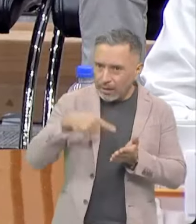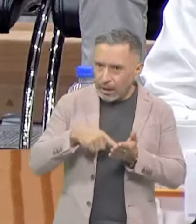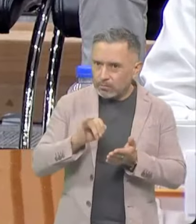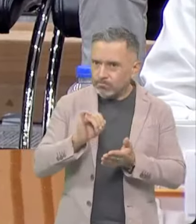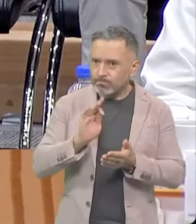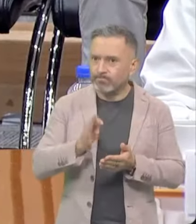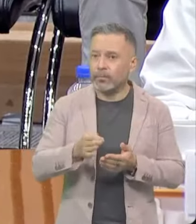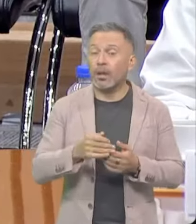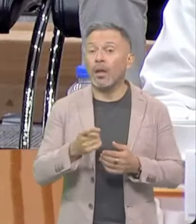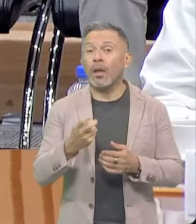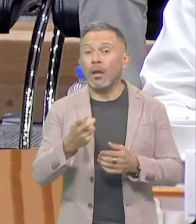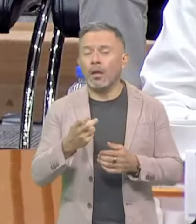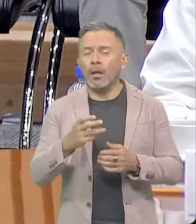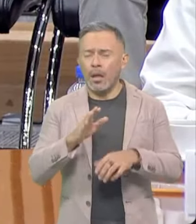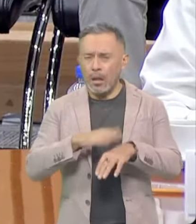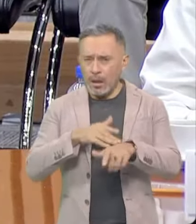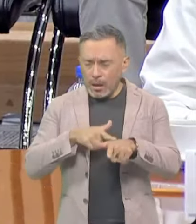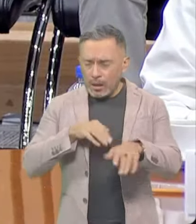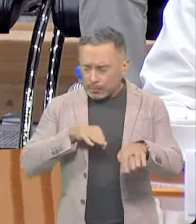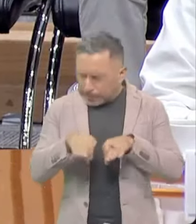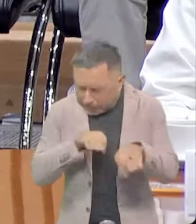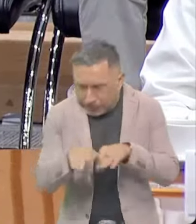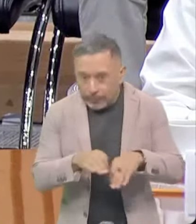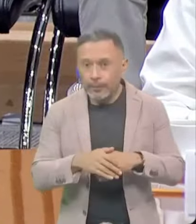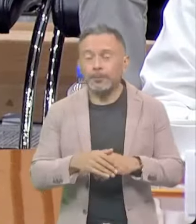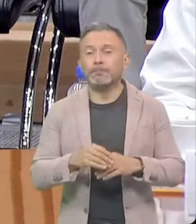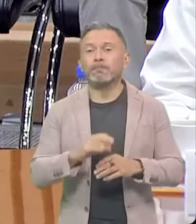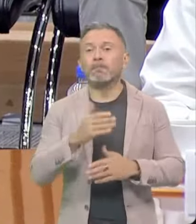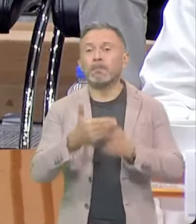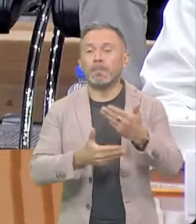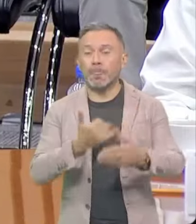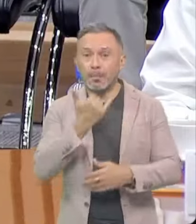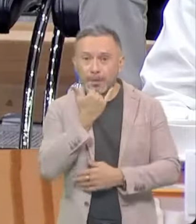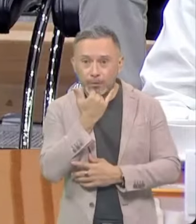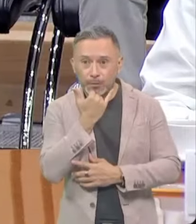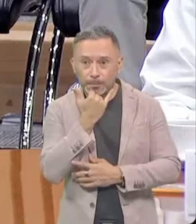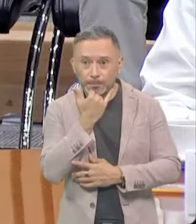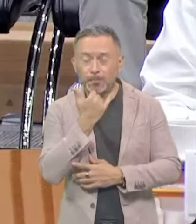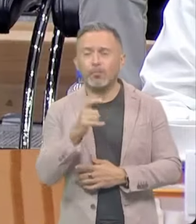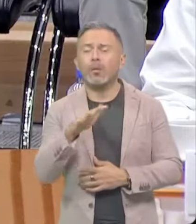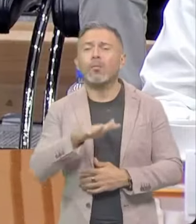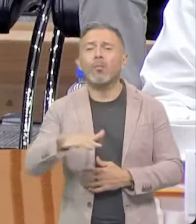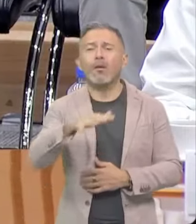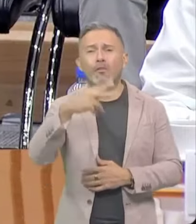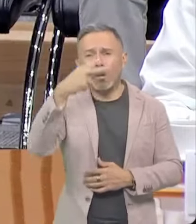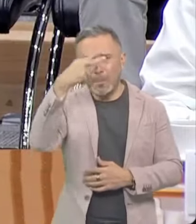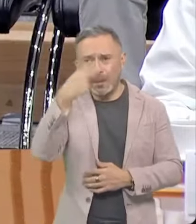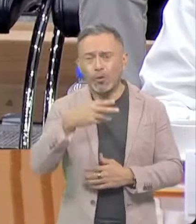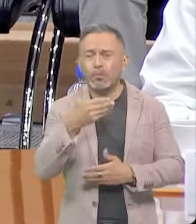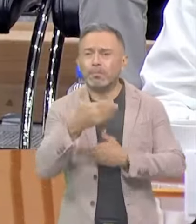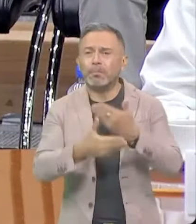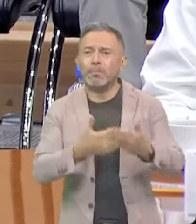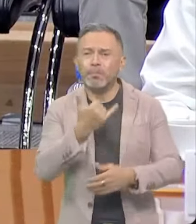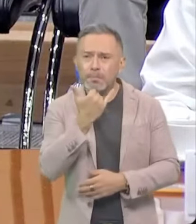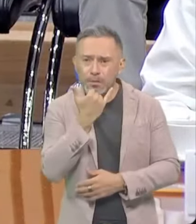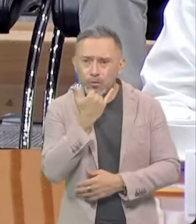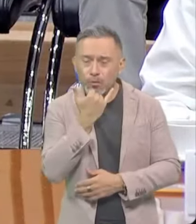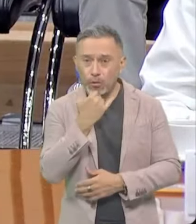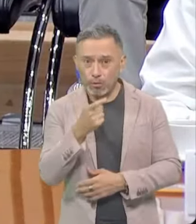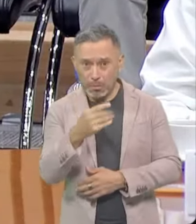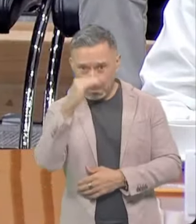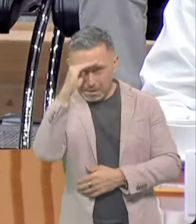seguir trabajando perdón Perdón al pueblo de México que siente que no le